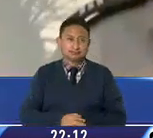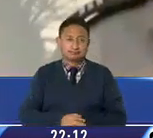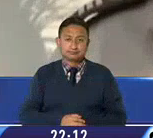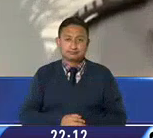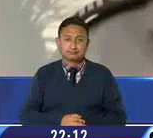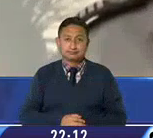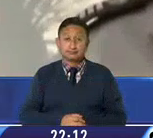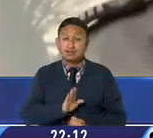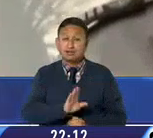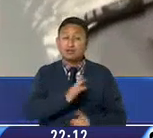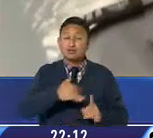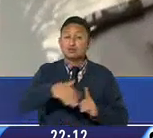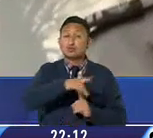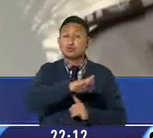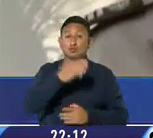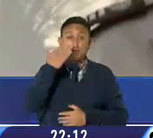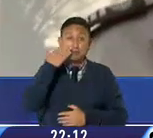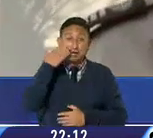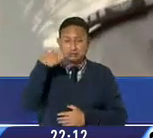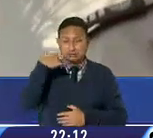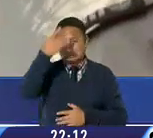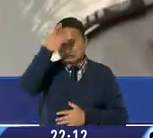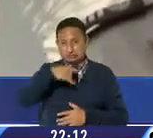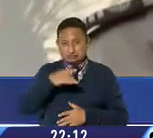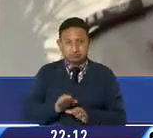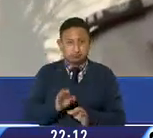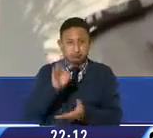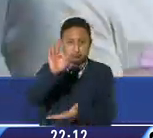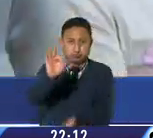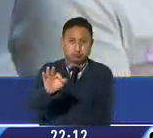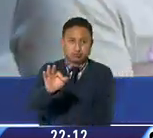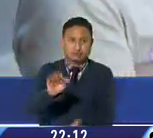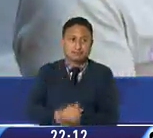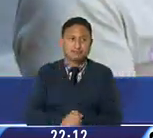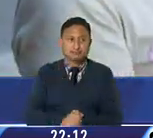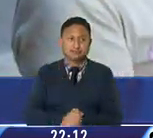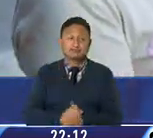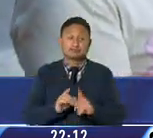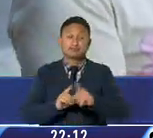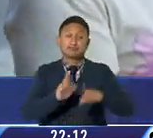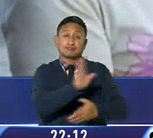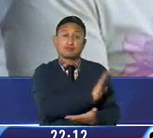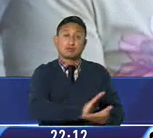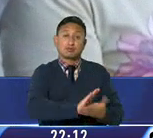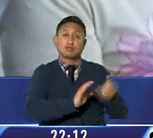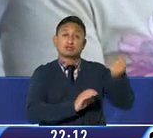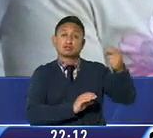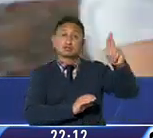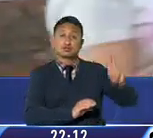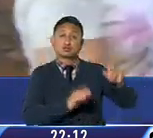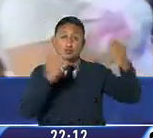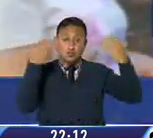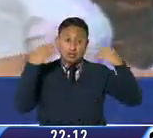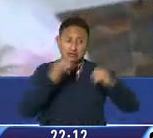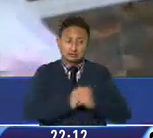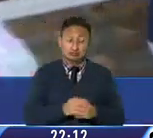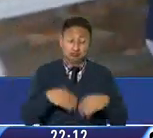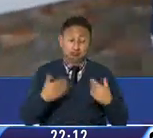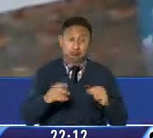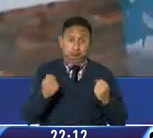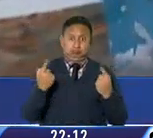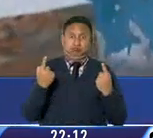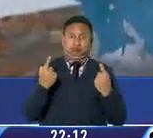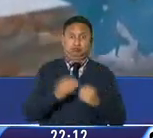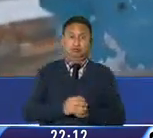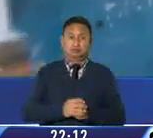que le llevó a la madre a tomar esta trágica decisión. Mientras que en este sector del suroeste de la ciudad están sorprendidos, aseguran que no es